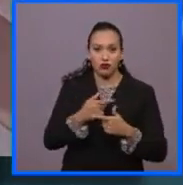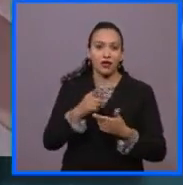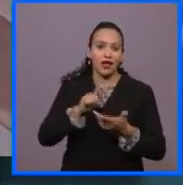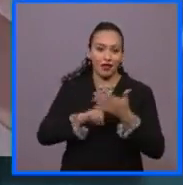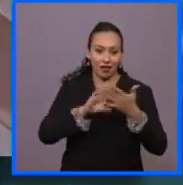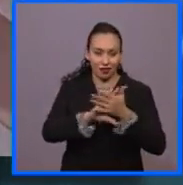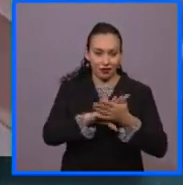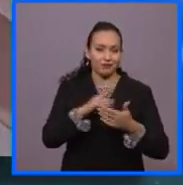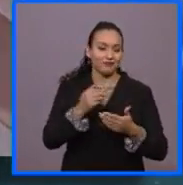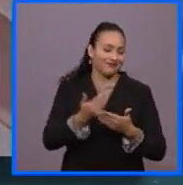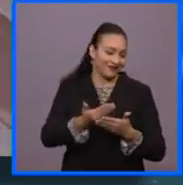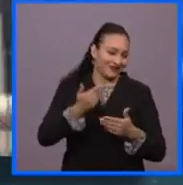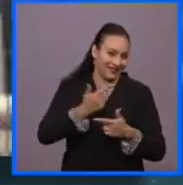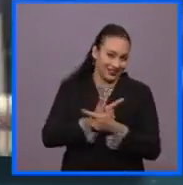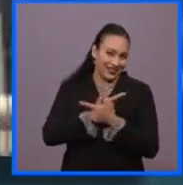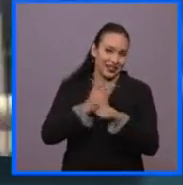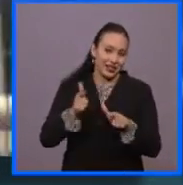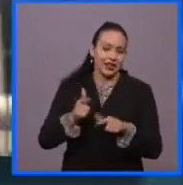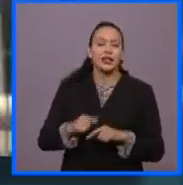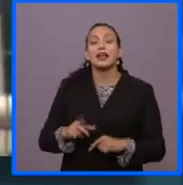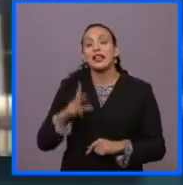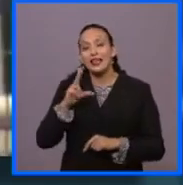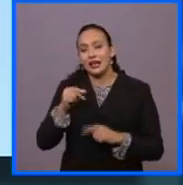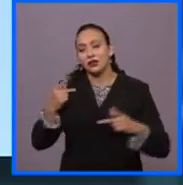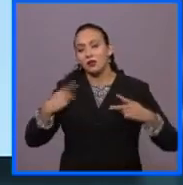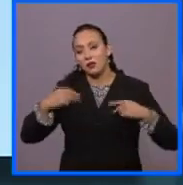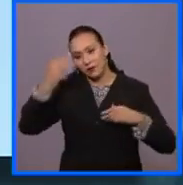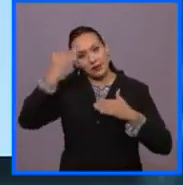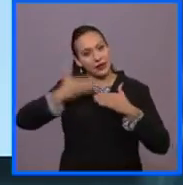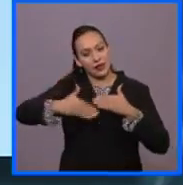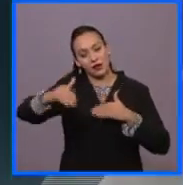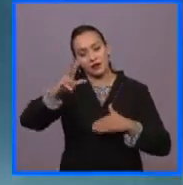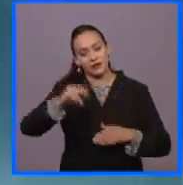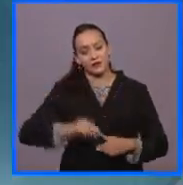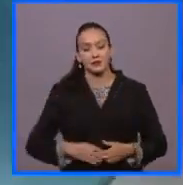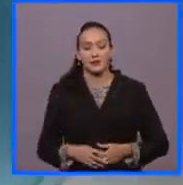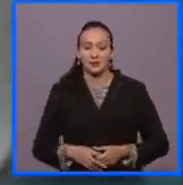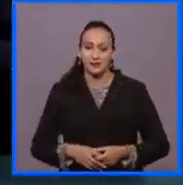al decretar la extinción de las penas para personas privadas de la libertad.